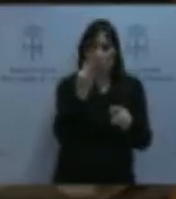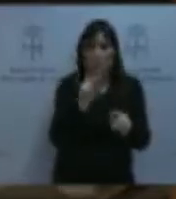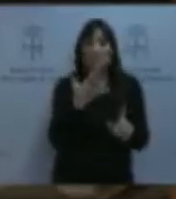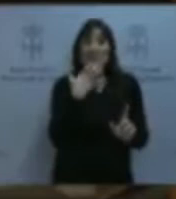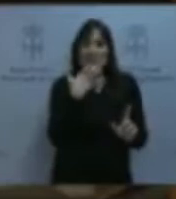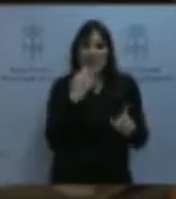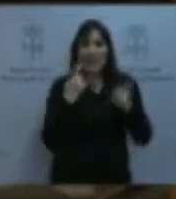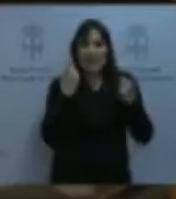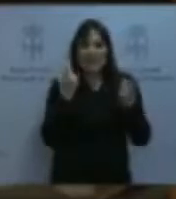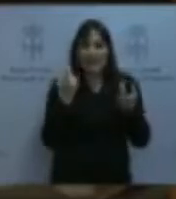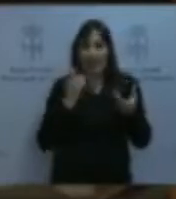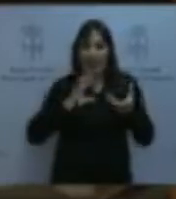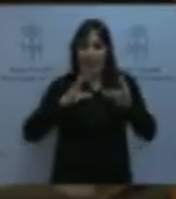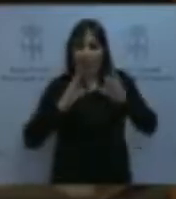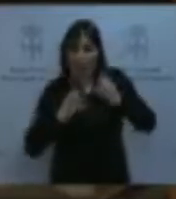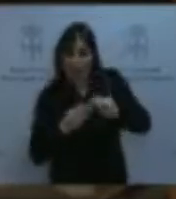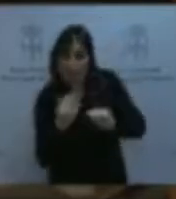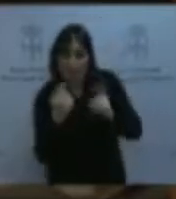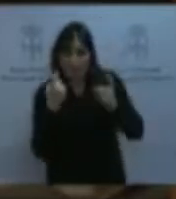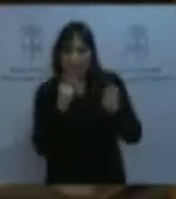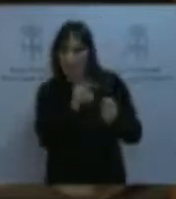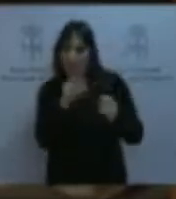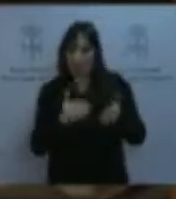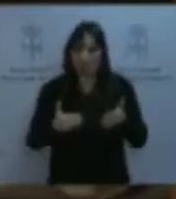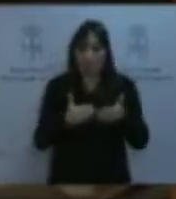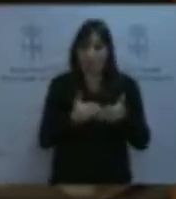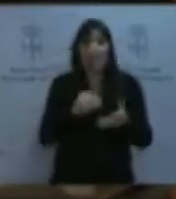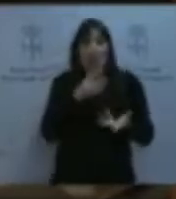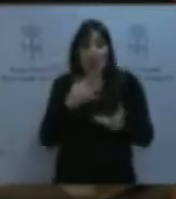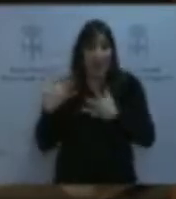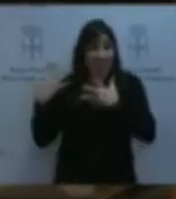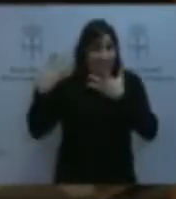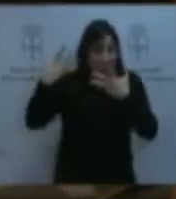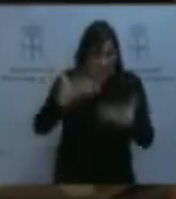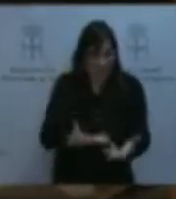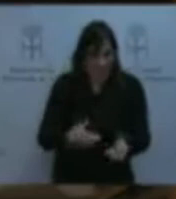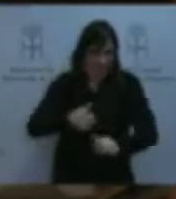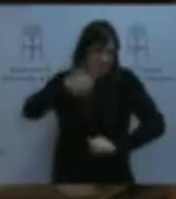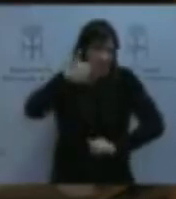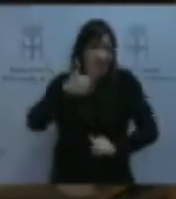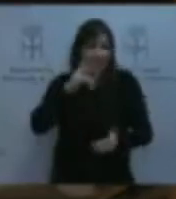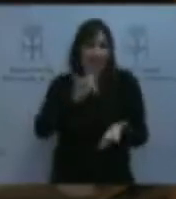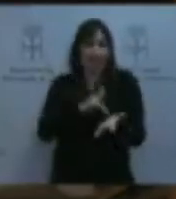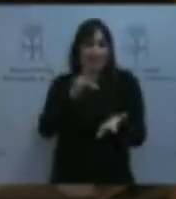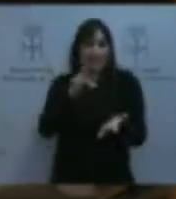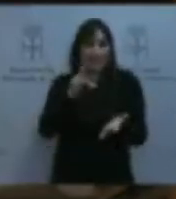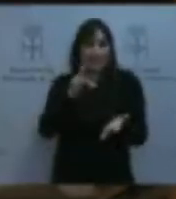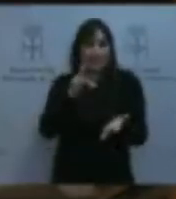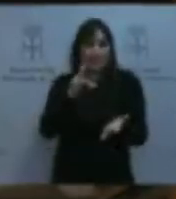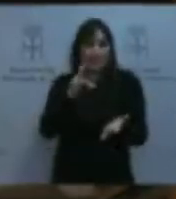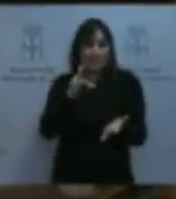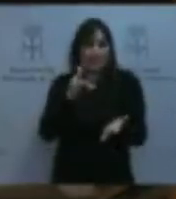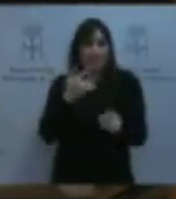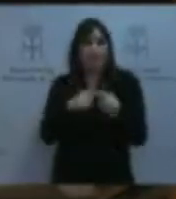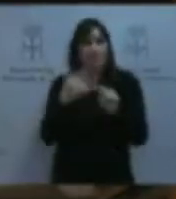precisamente que a día de hoy, más de una década después de que se pusiesen sobre la mesa las virtudes de ese ordenamiento del área central, pues